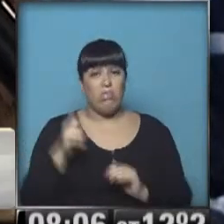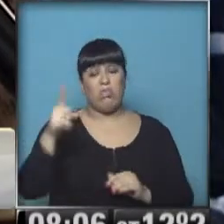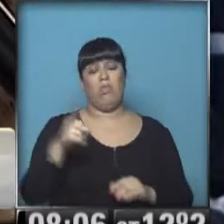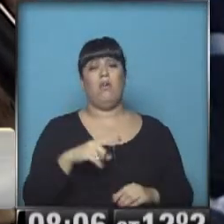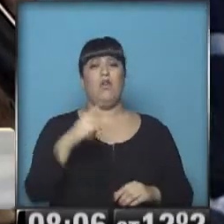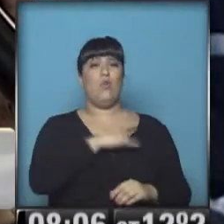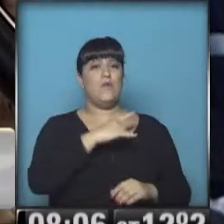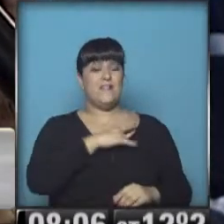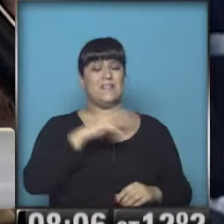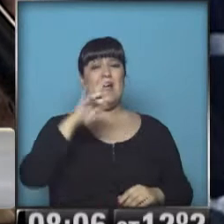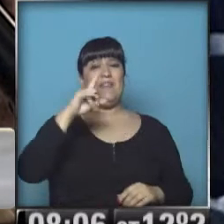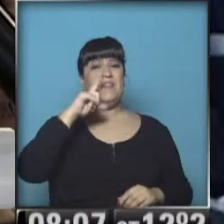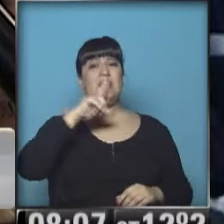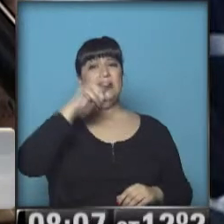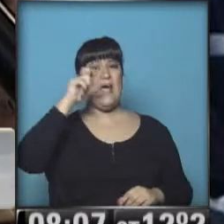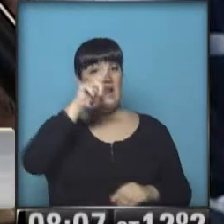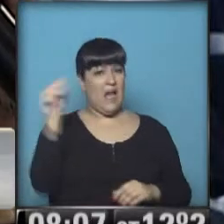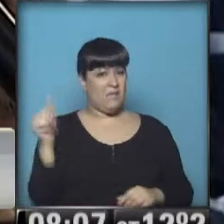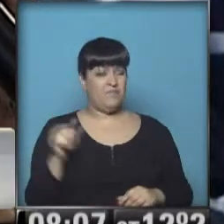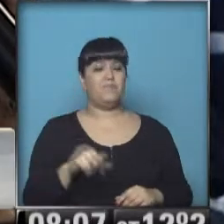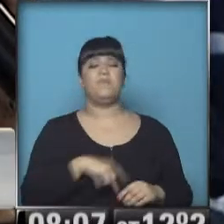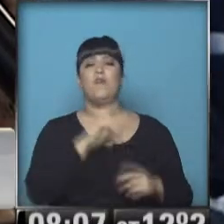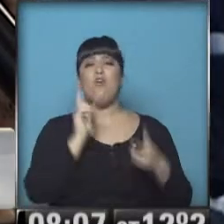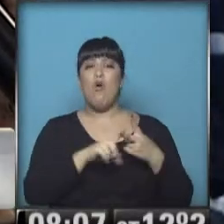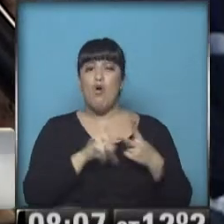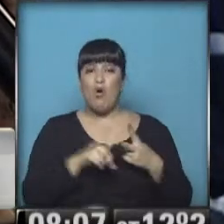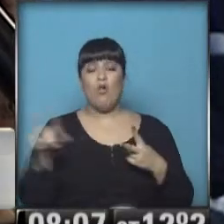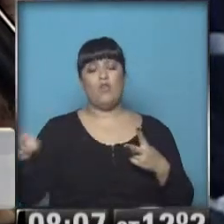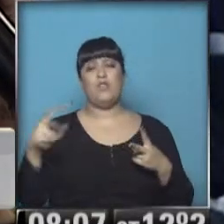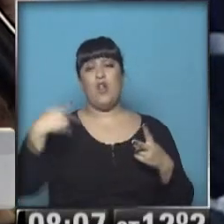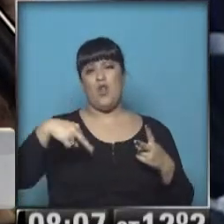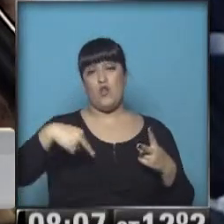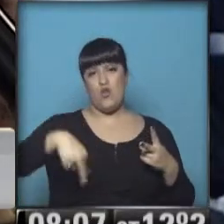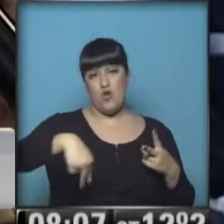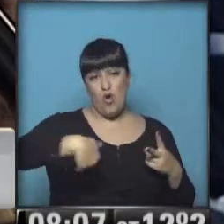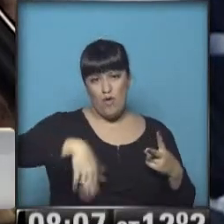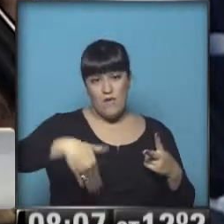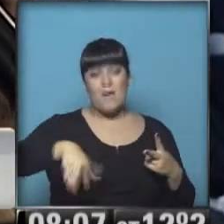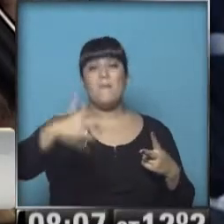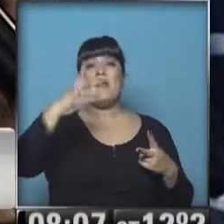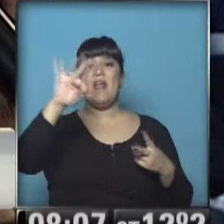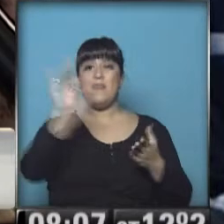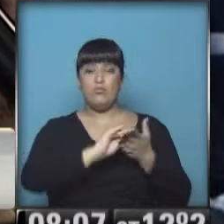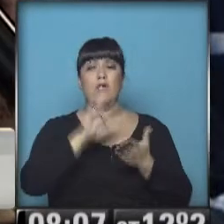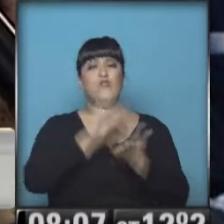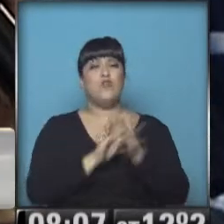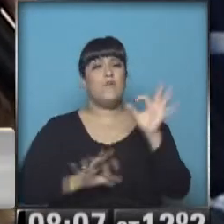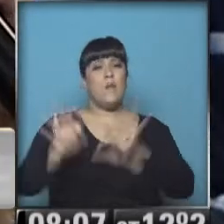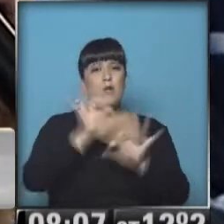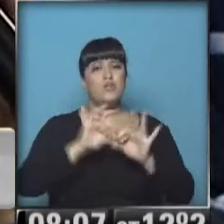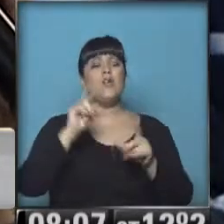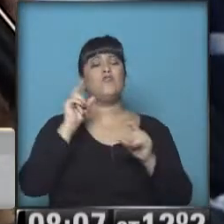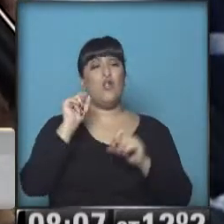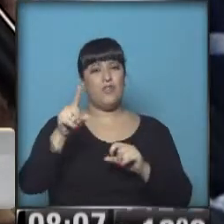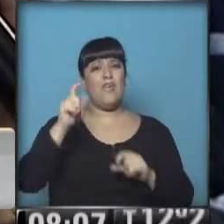y el otro que es de otro carácter tiene que ver con lo que no siempre puede llegar a tratarse en diputados acerca de los proyectos de especialización